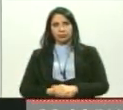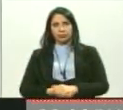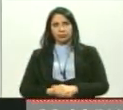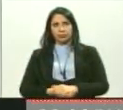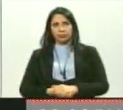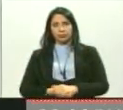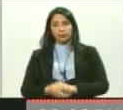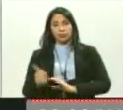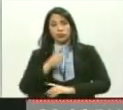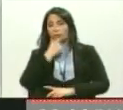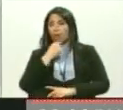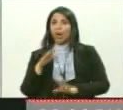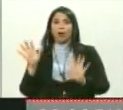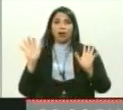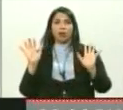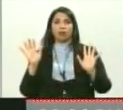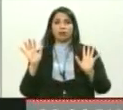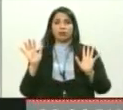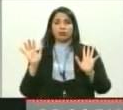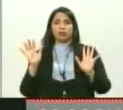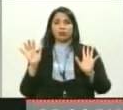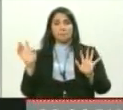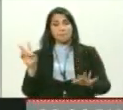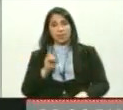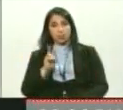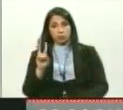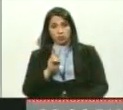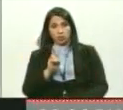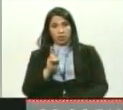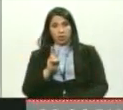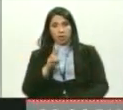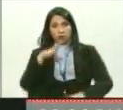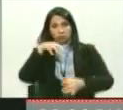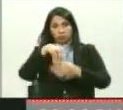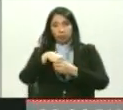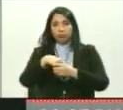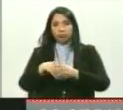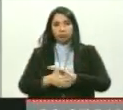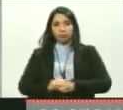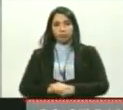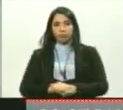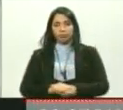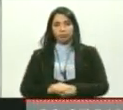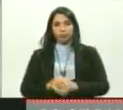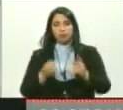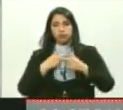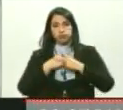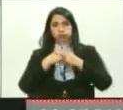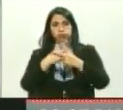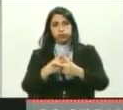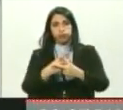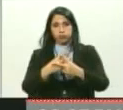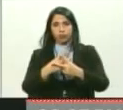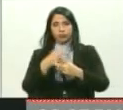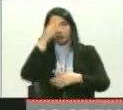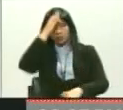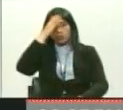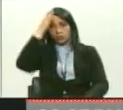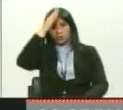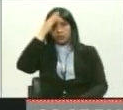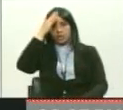es fácil tampoco. No mal que en Venezuela la cuarentena es voluntaria, consciente, tiene